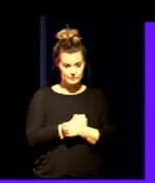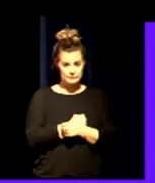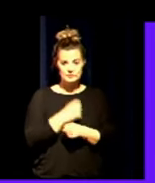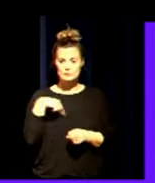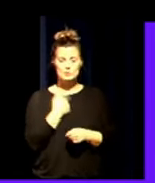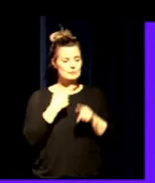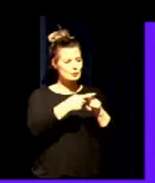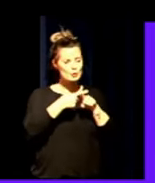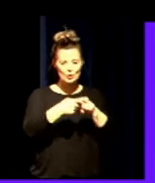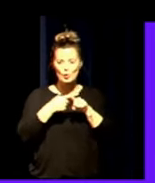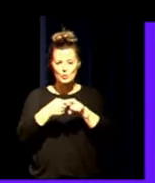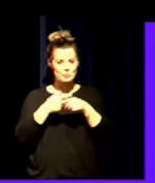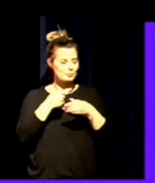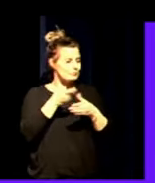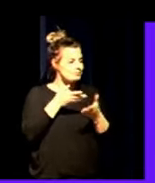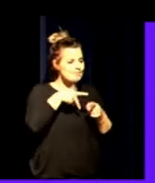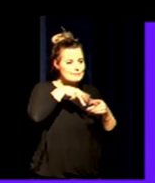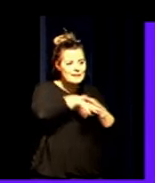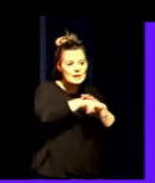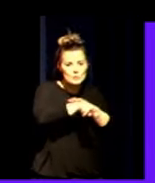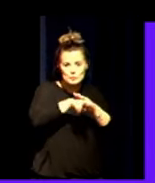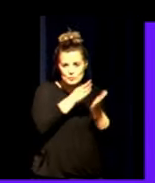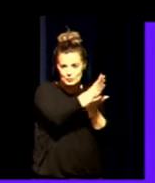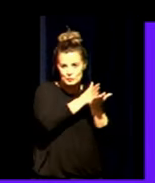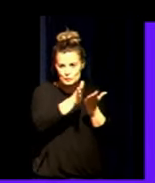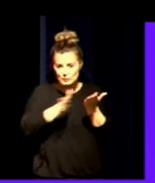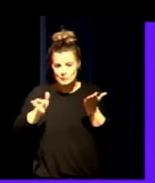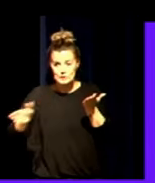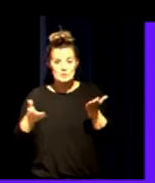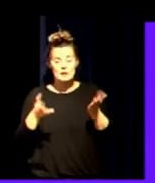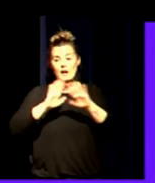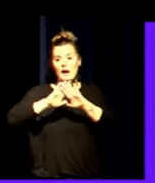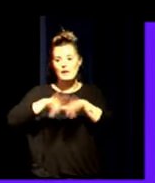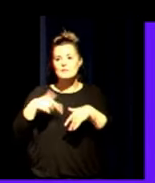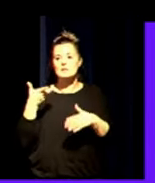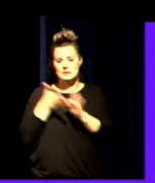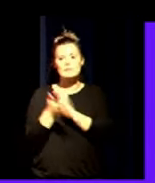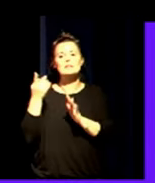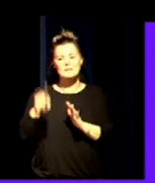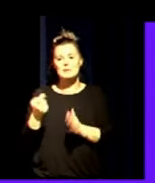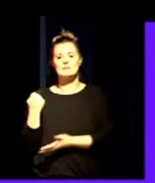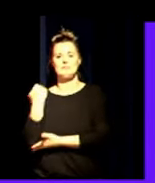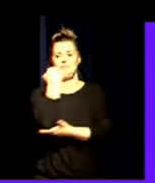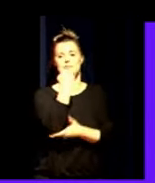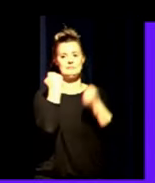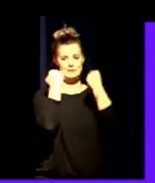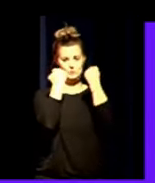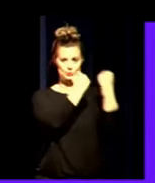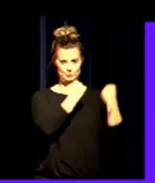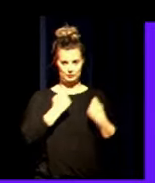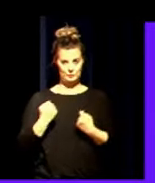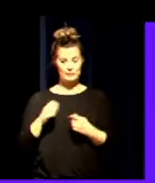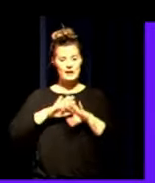Compartimos procesos, compartimos herramientas, compartimos soportes. Y tiene el respaldo institucional. Y por lo tanto, es una